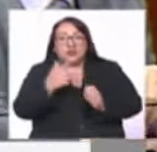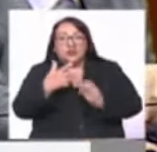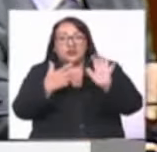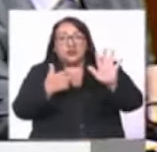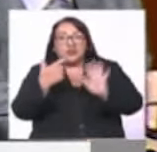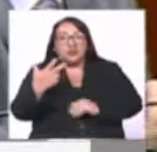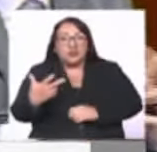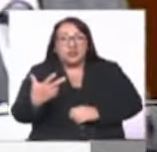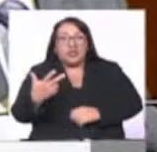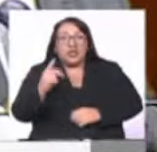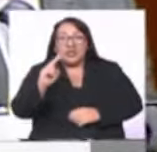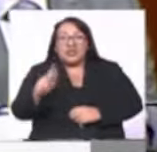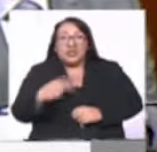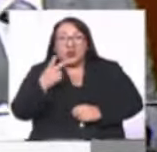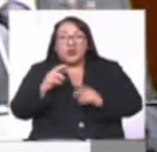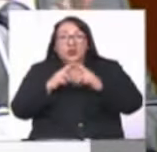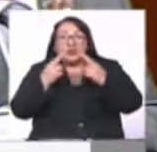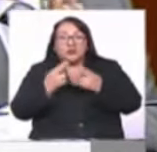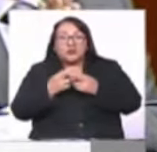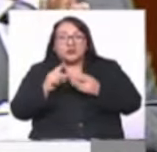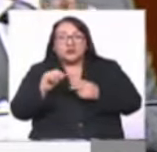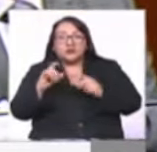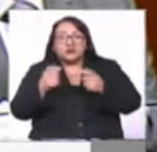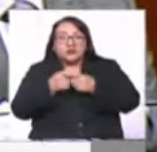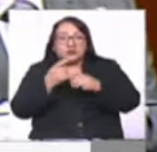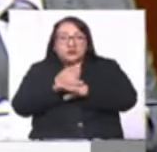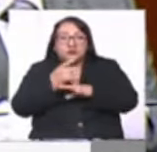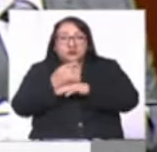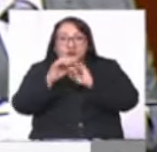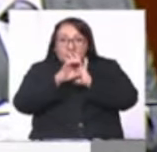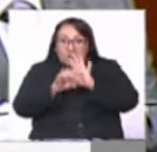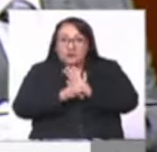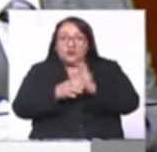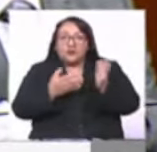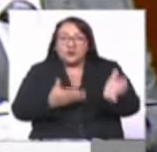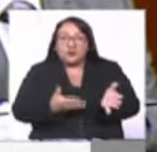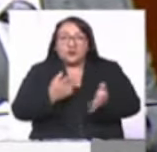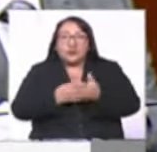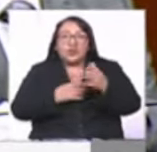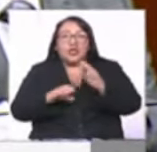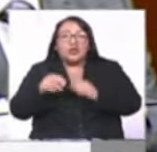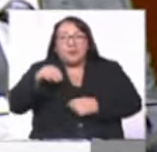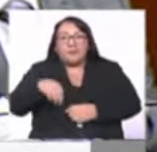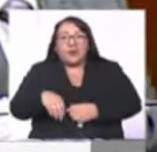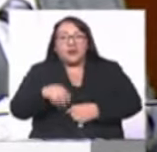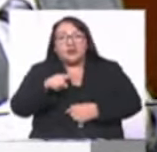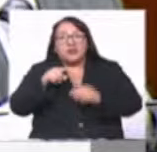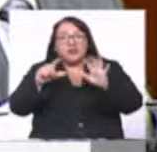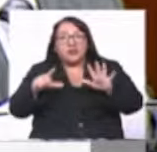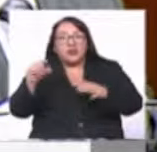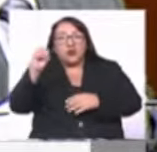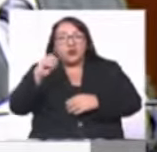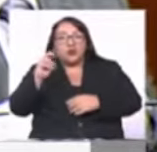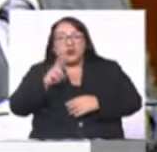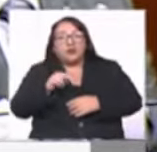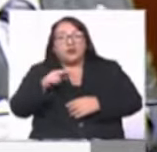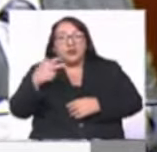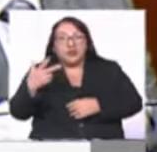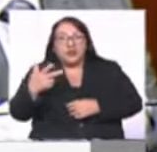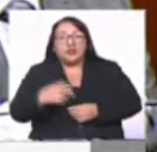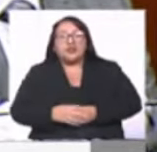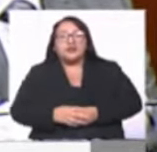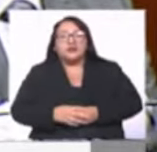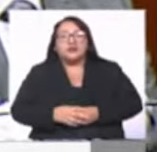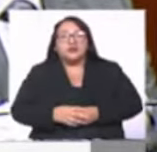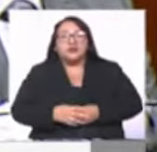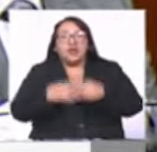3 en la segunda sesión extraordinaria de la subcomisión de acusaciones constitucionales realizada el martes 17 de octubre del 2023